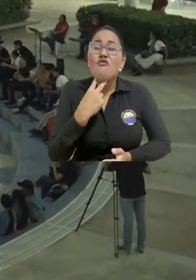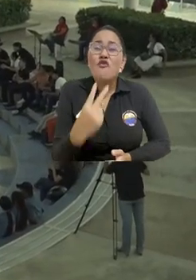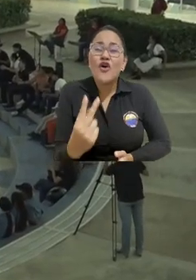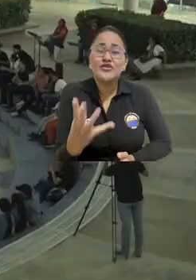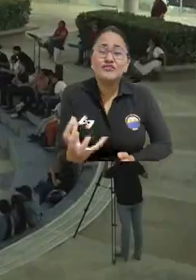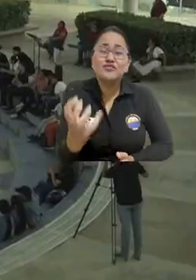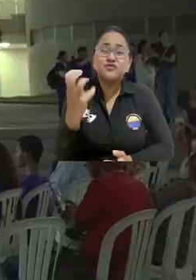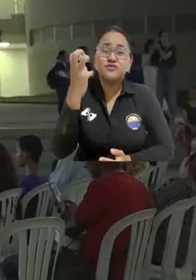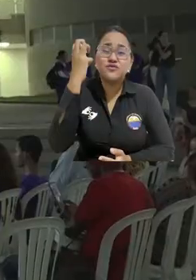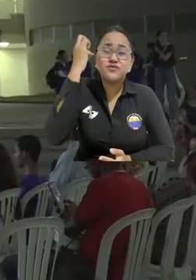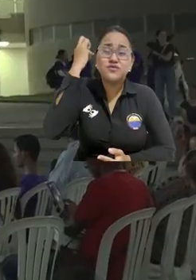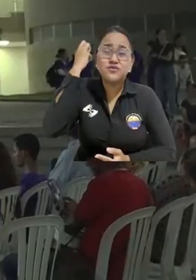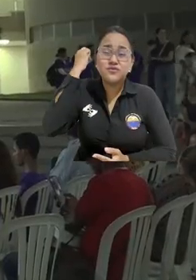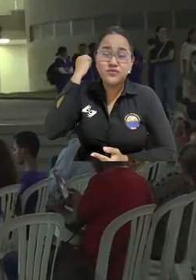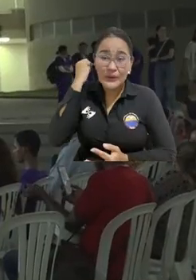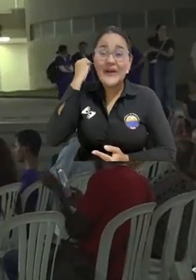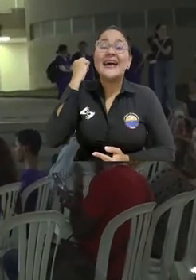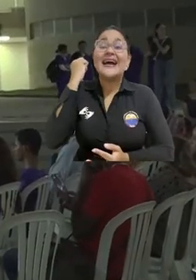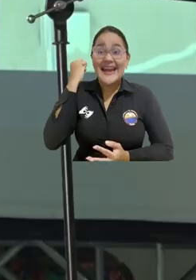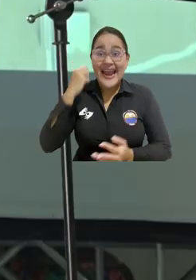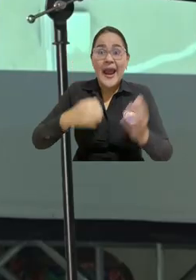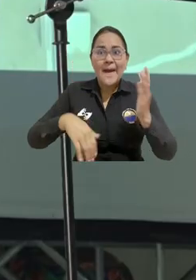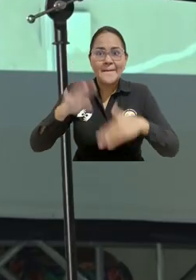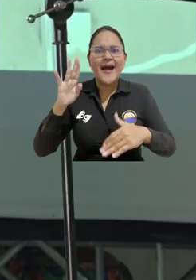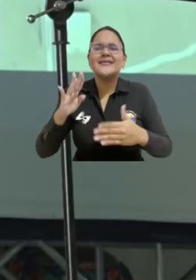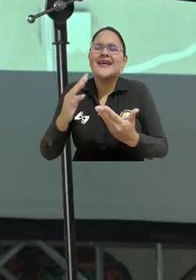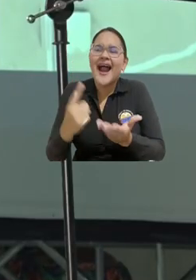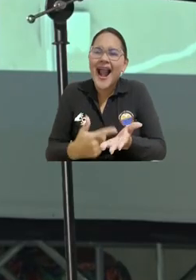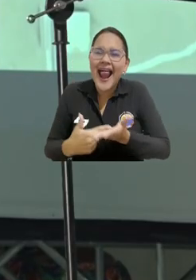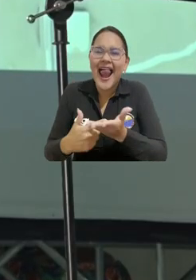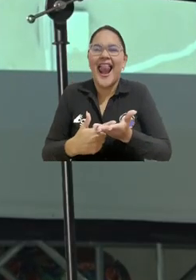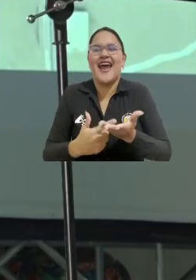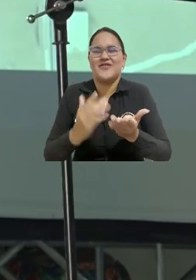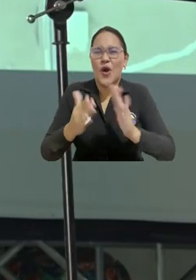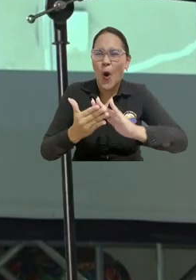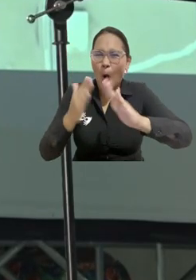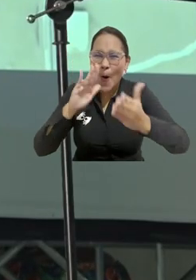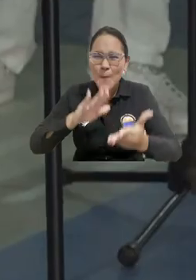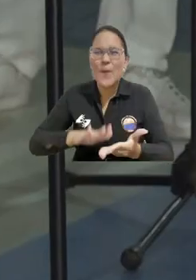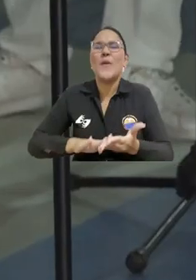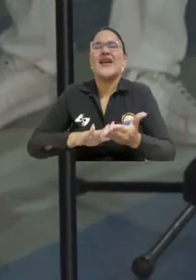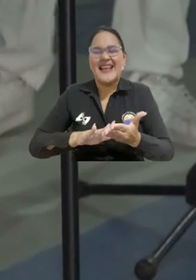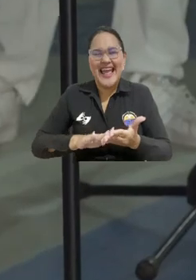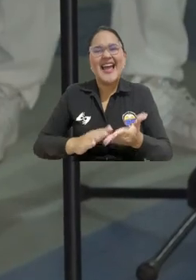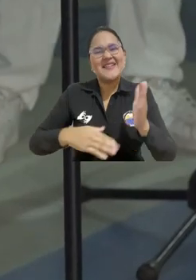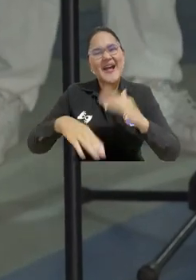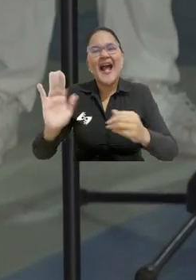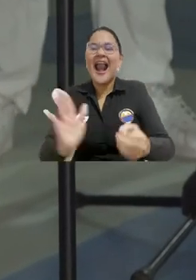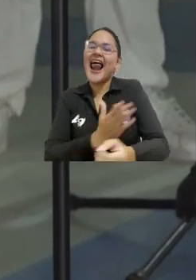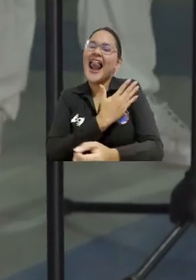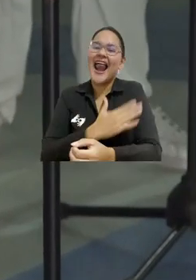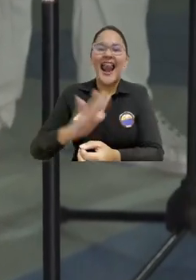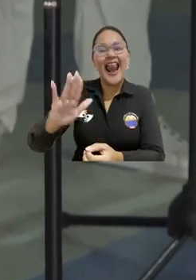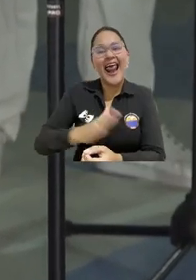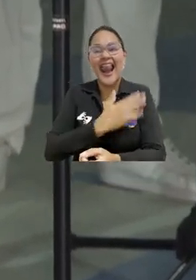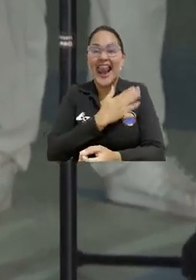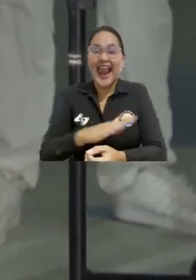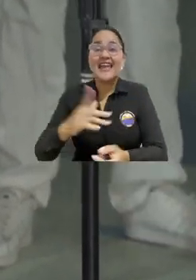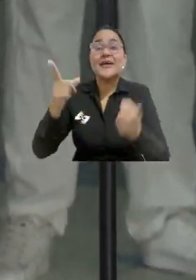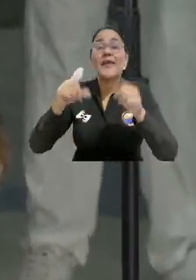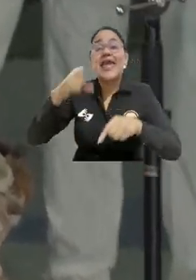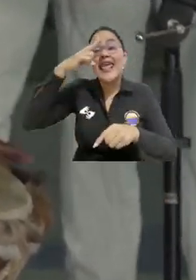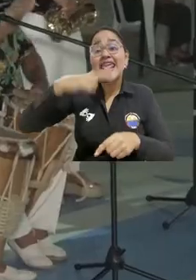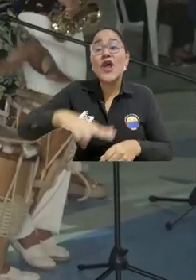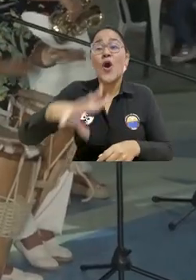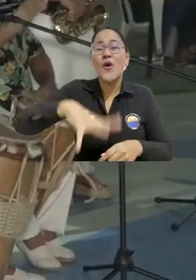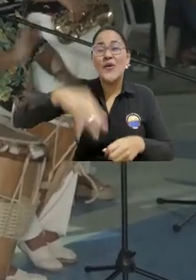La voz de los ancestros se escuchó hasta el final de la jornada con la participación de las comunidades y la armonía musical de la agrupación Los